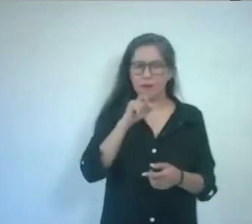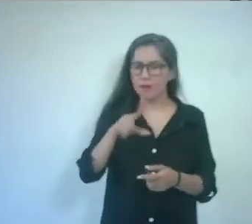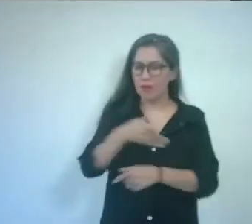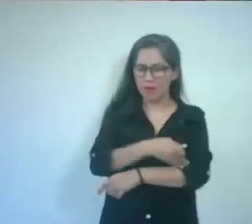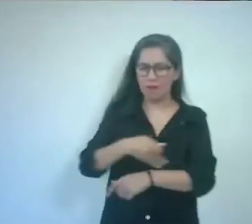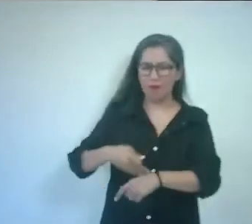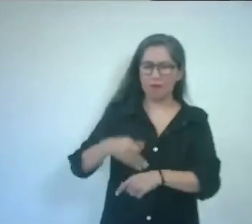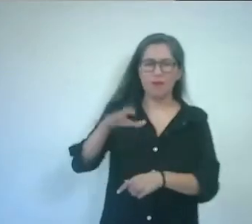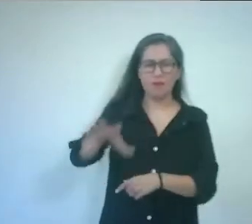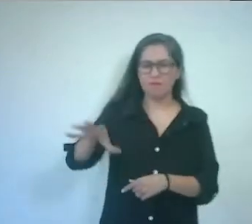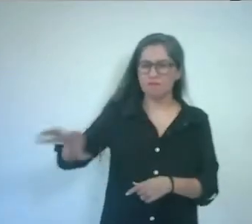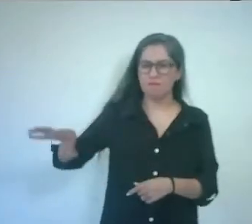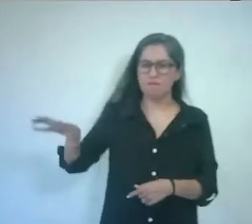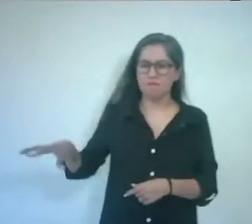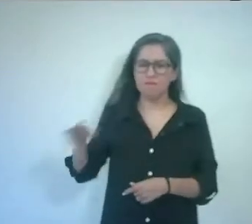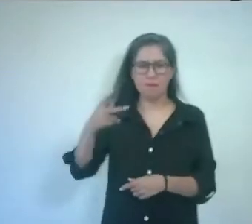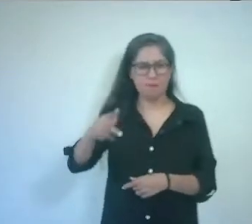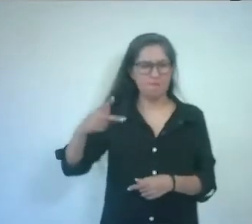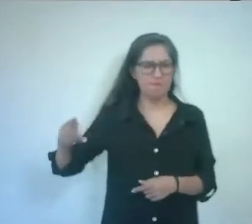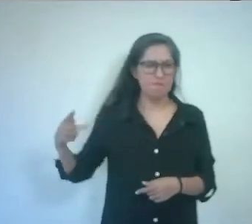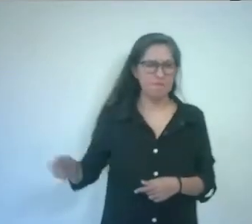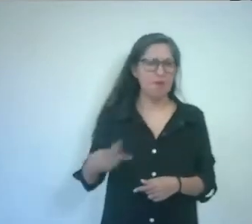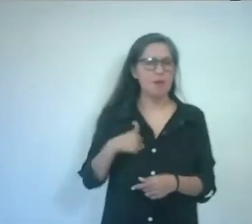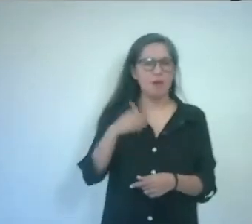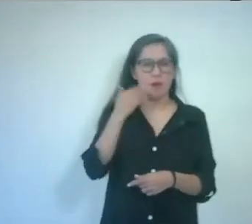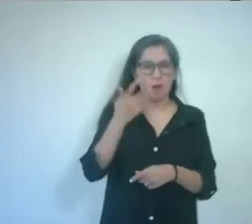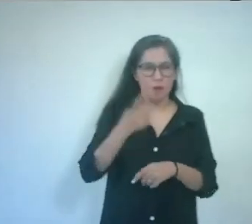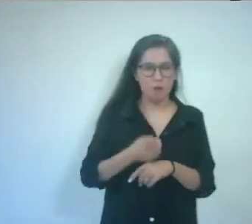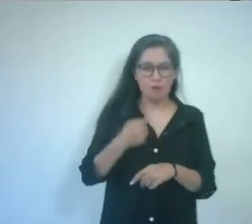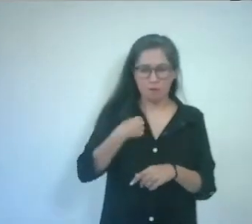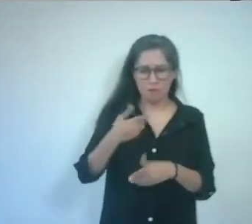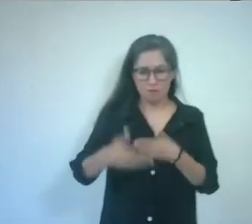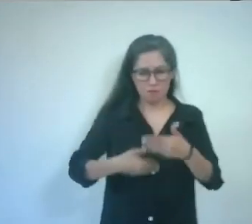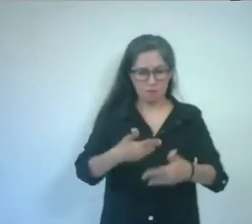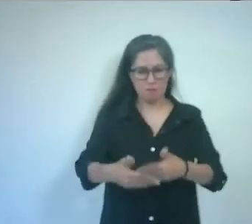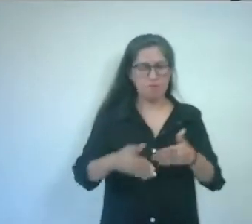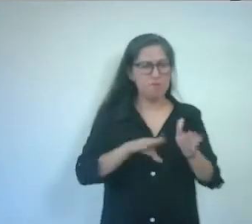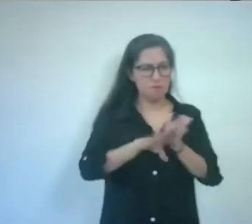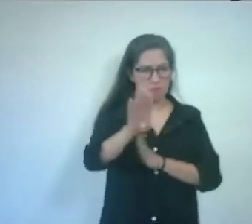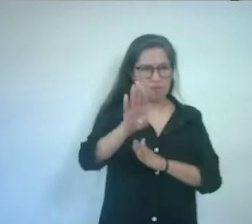de las personas que están poniendo su esfuerzo y dedicación para que salga adelante este proceso electoral.